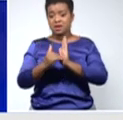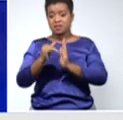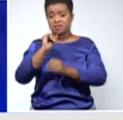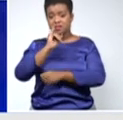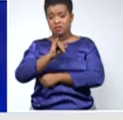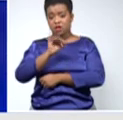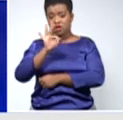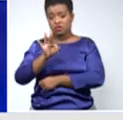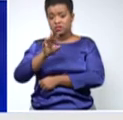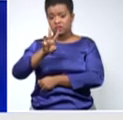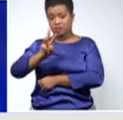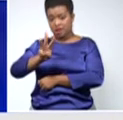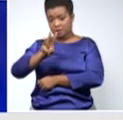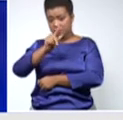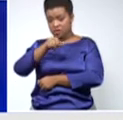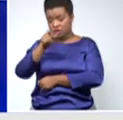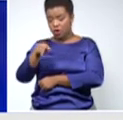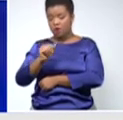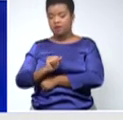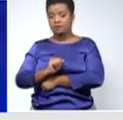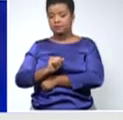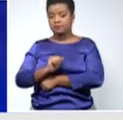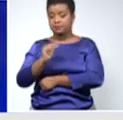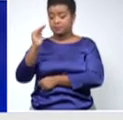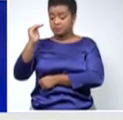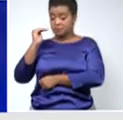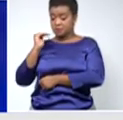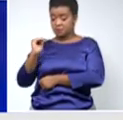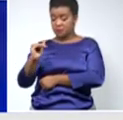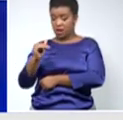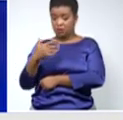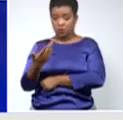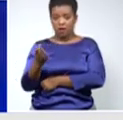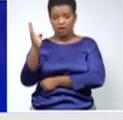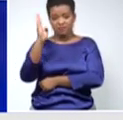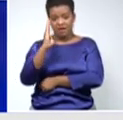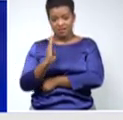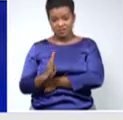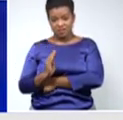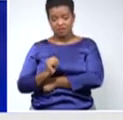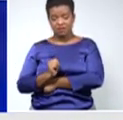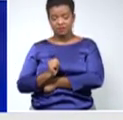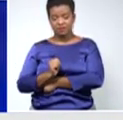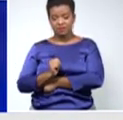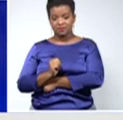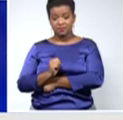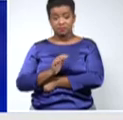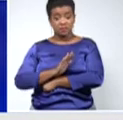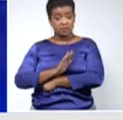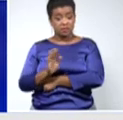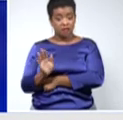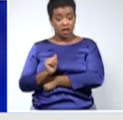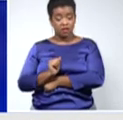527.683. Le sigue en orden de número Brasil, que ya tiene